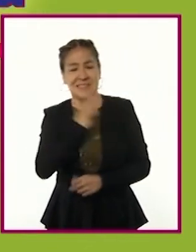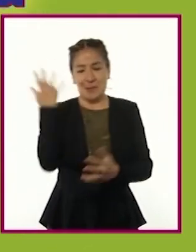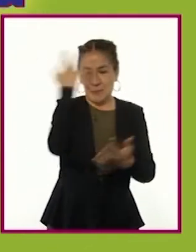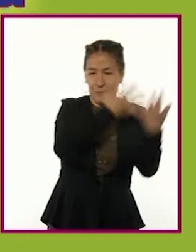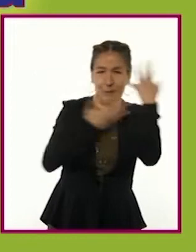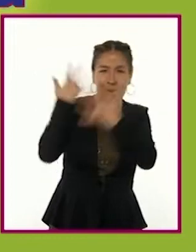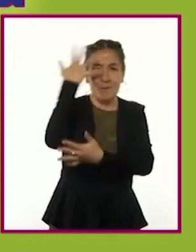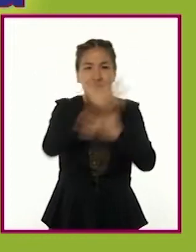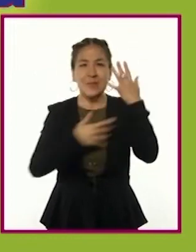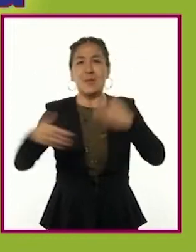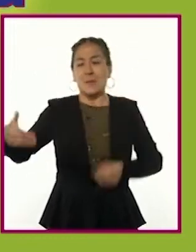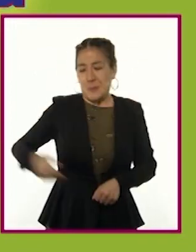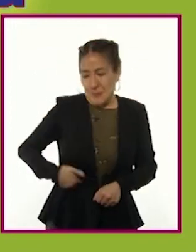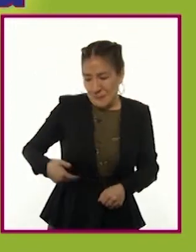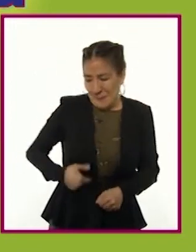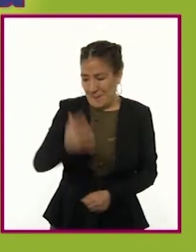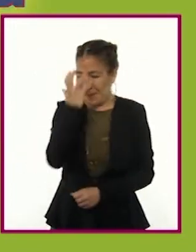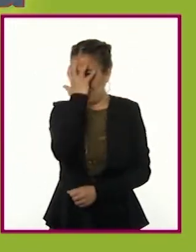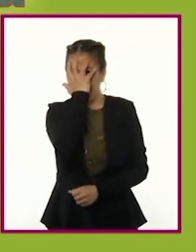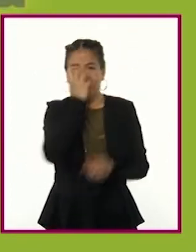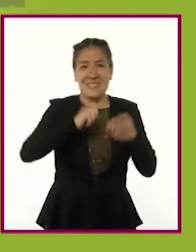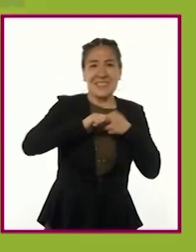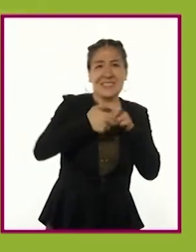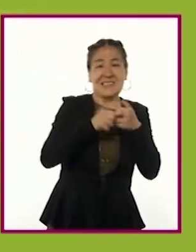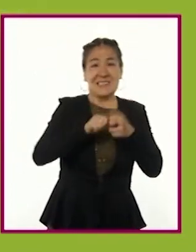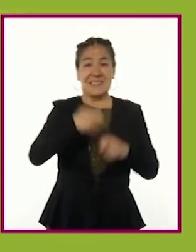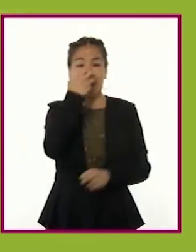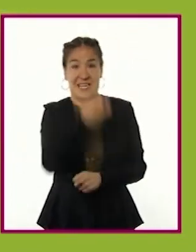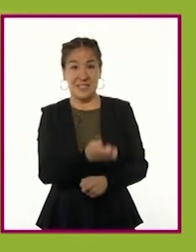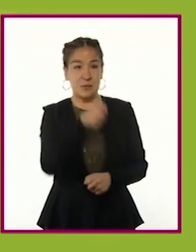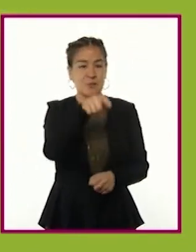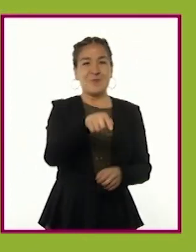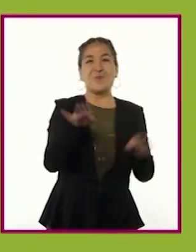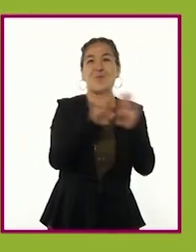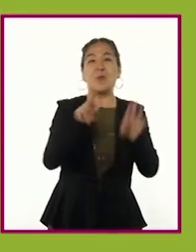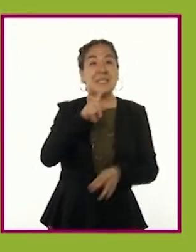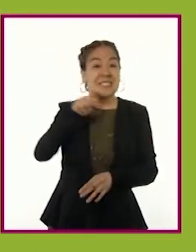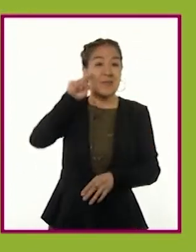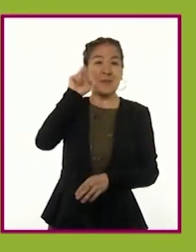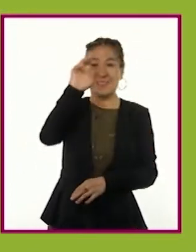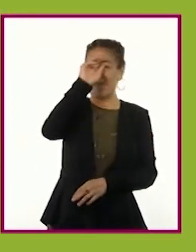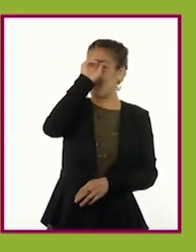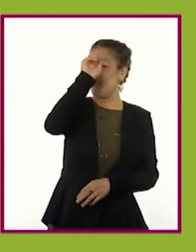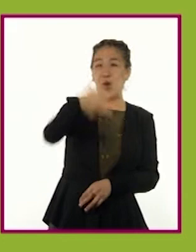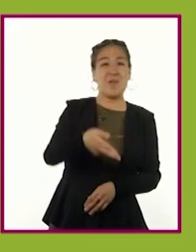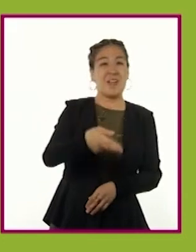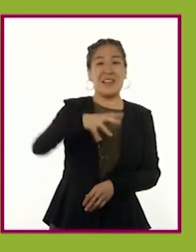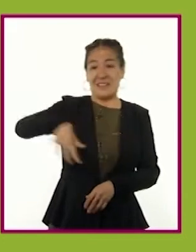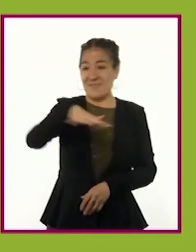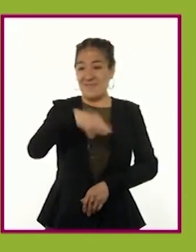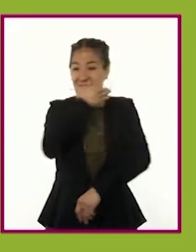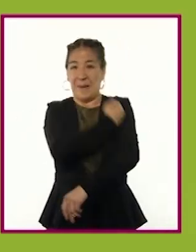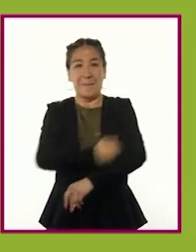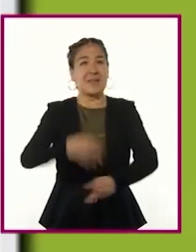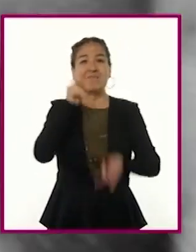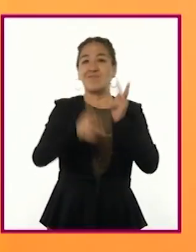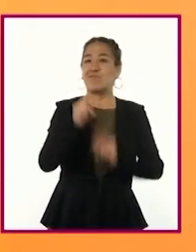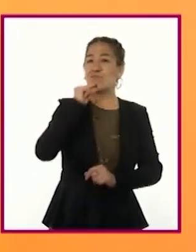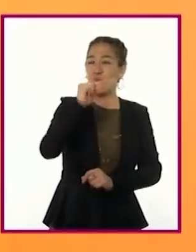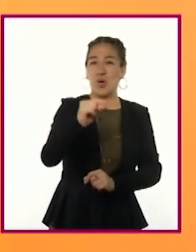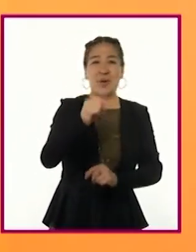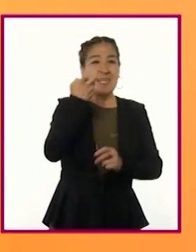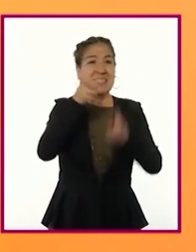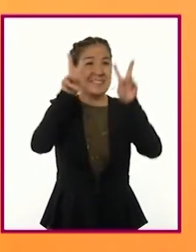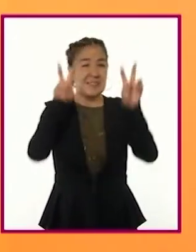confusión, culpa, vergüenza o ansiedad, pues al ser un tema prohibido o poco tratado en el seno familiar, hay personas